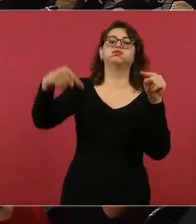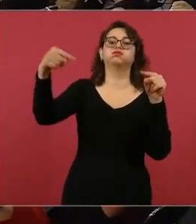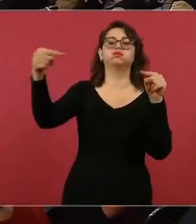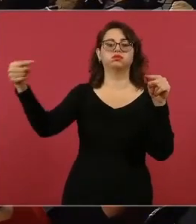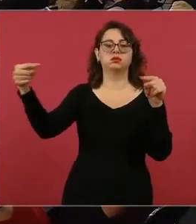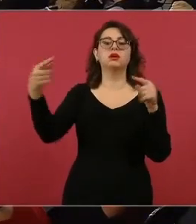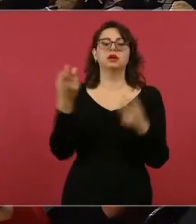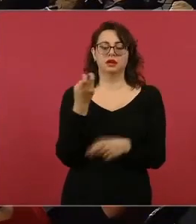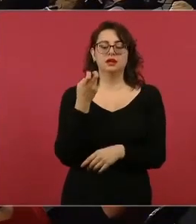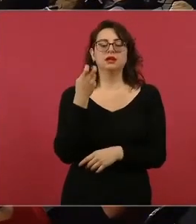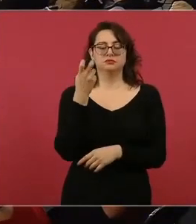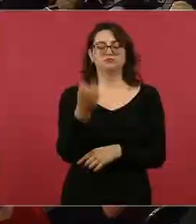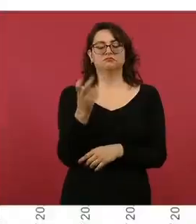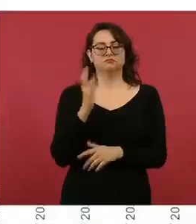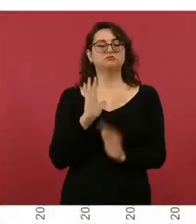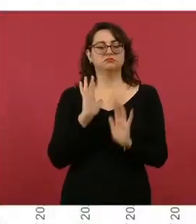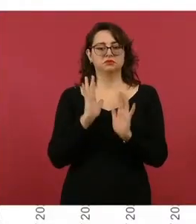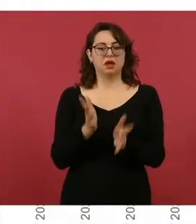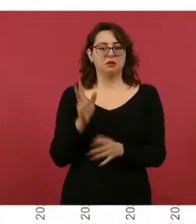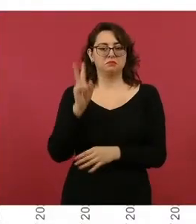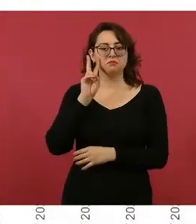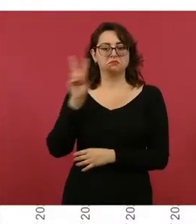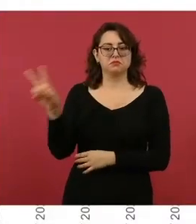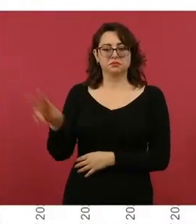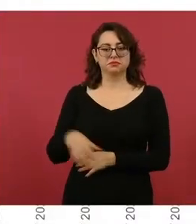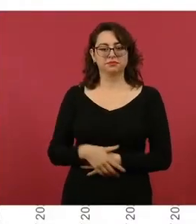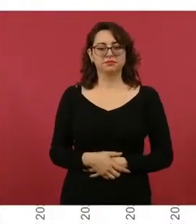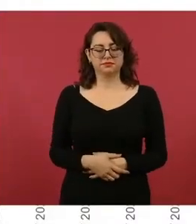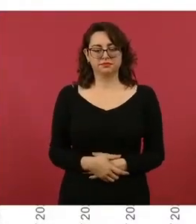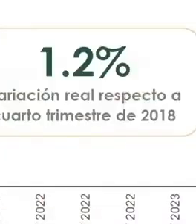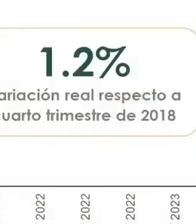la situación antes de la pandemia.